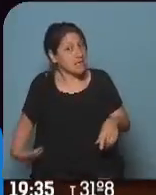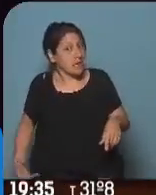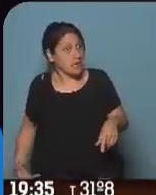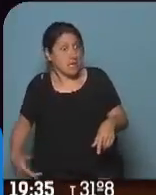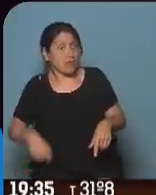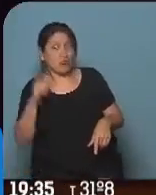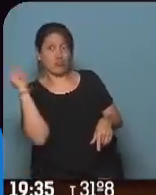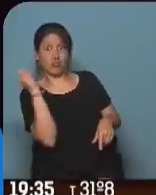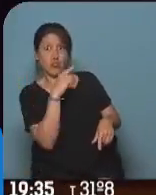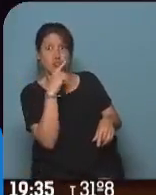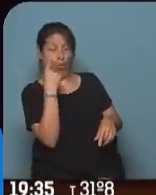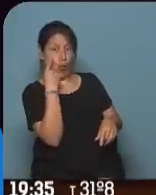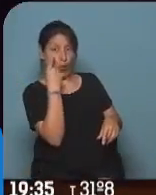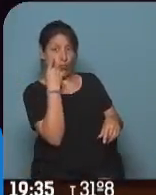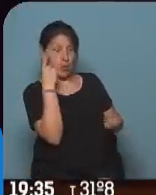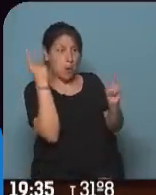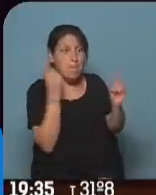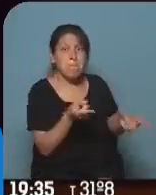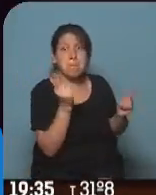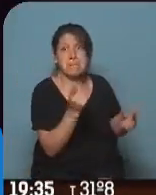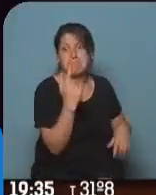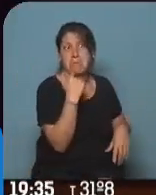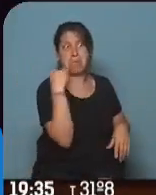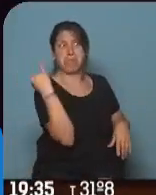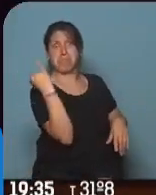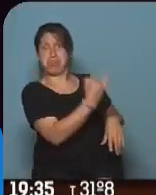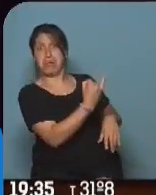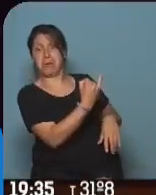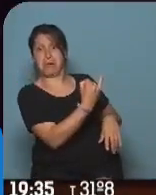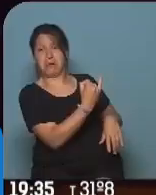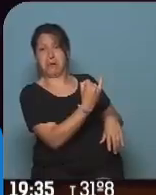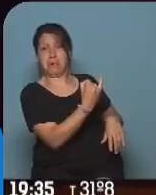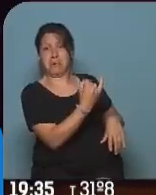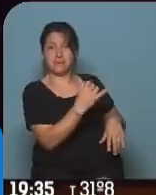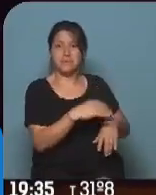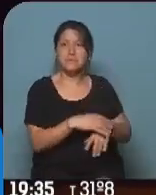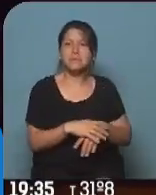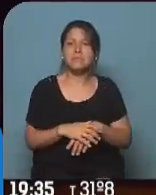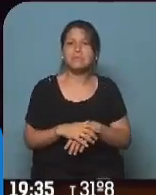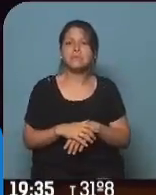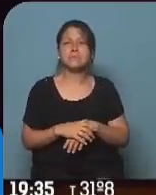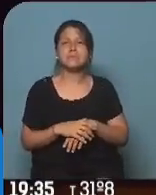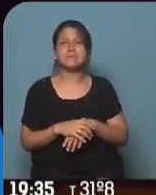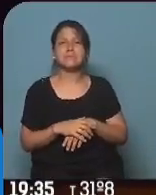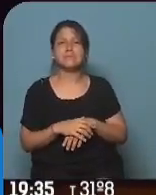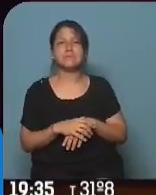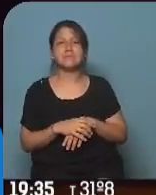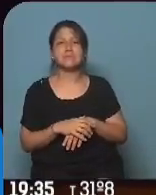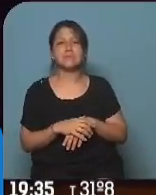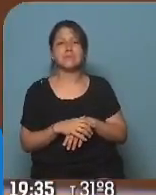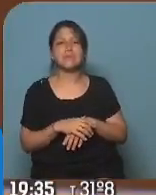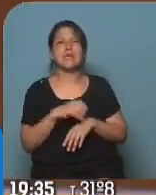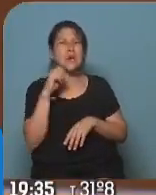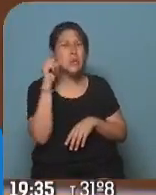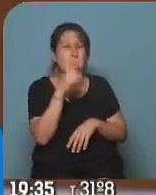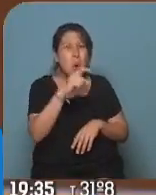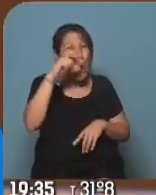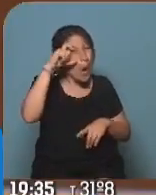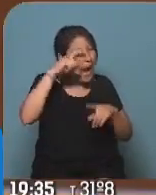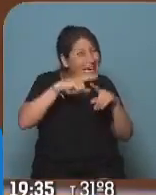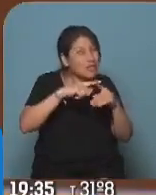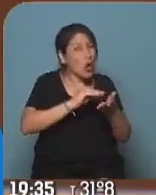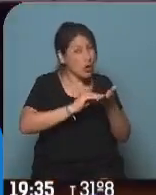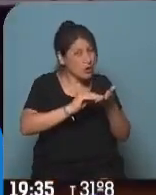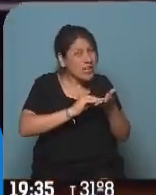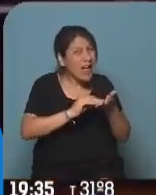propios. José Francisco López, el ministro de Economía de la provincia Barata, Campillo. su contador Campillo,